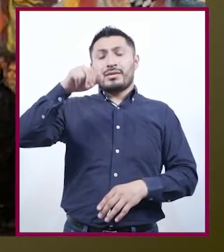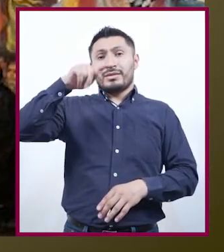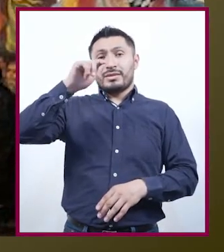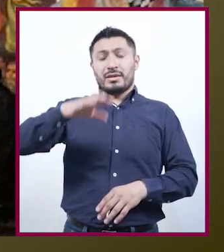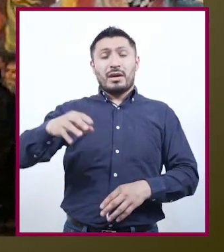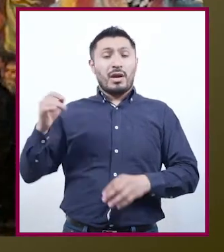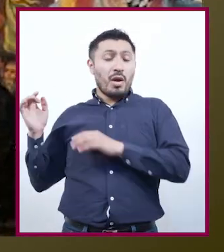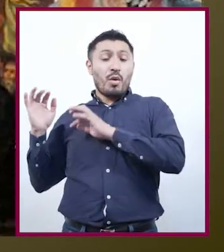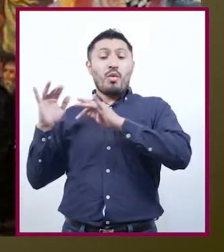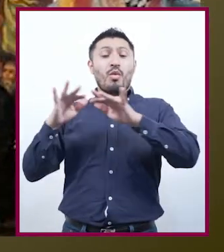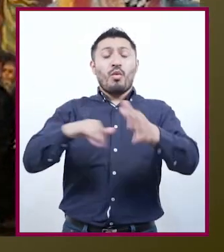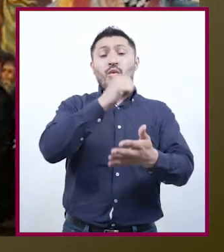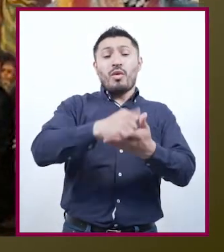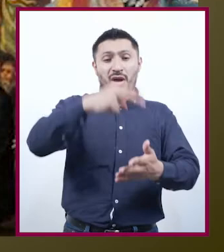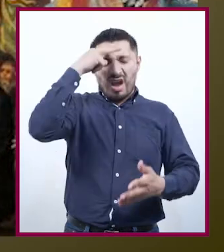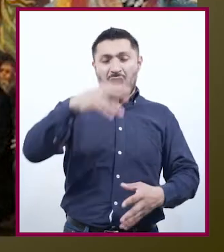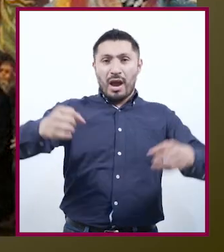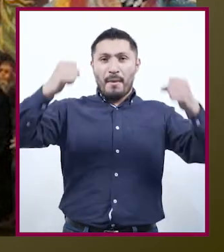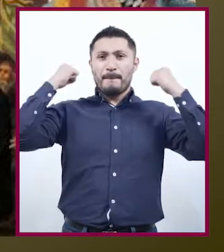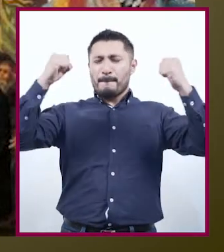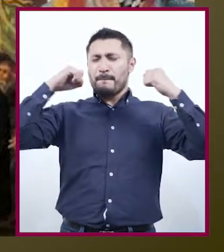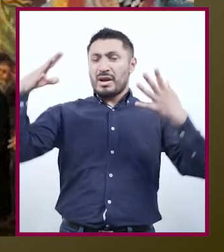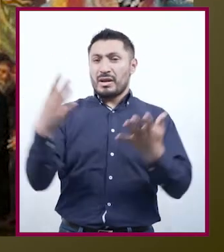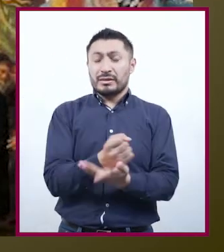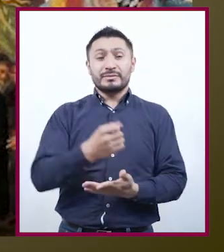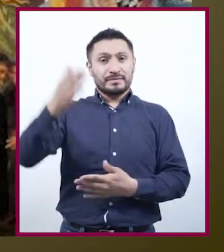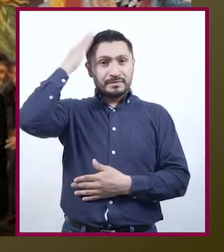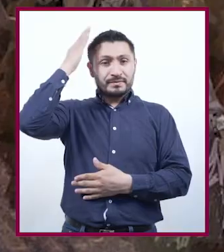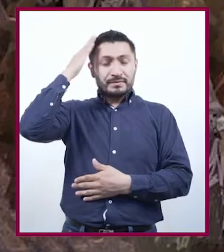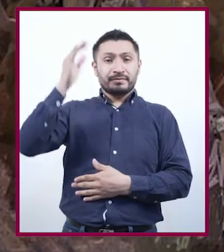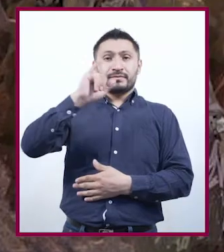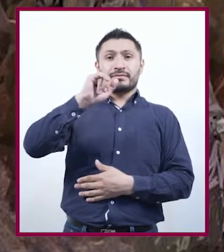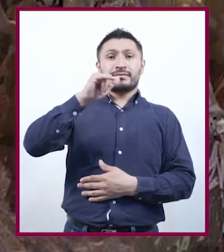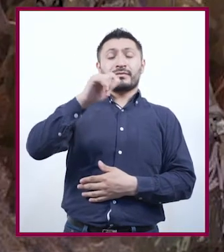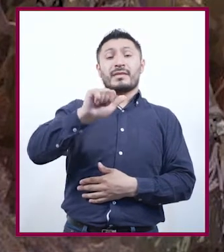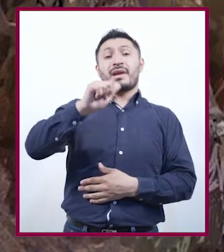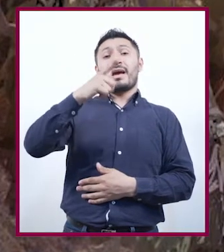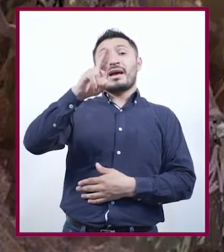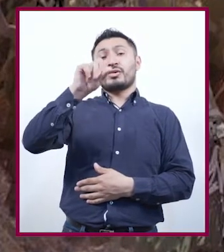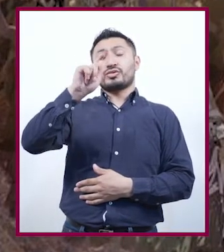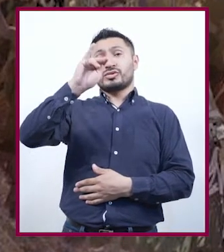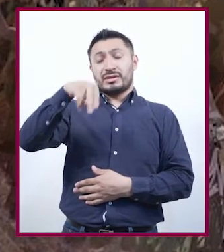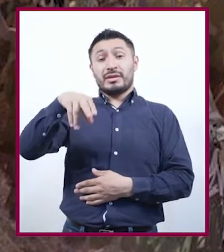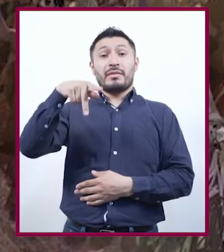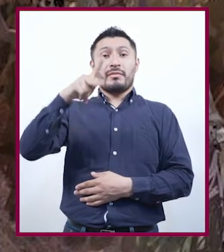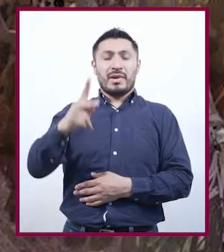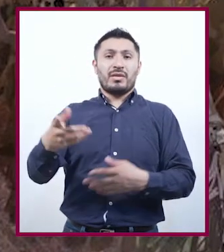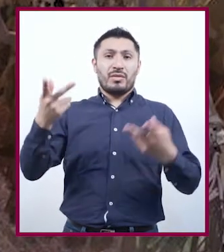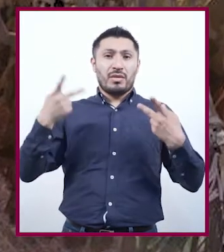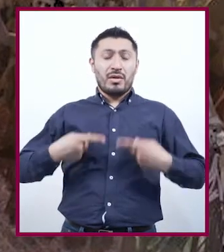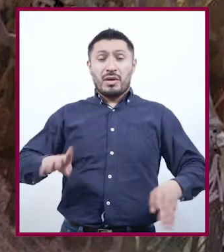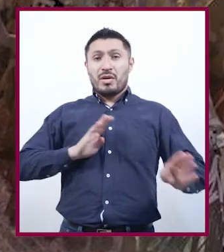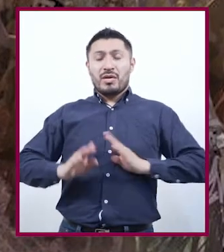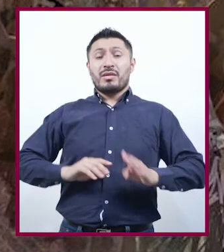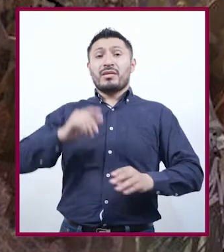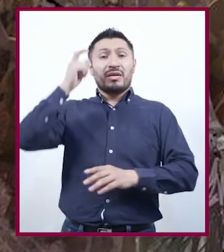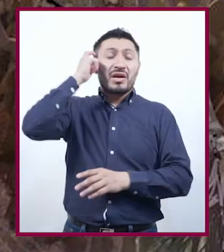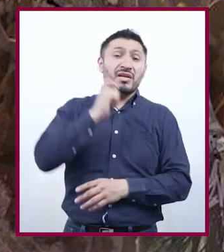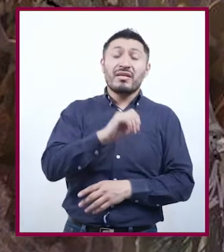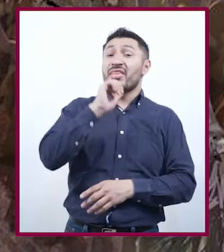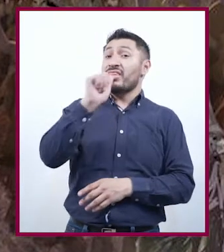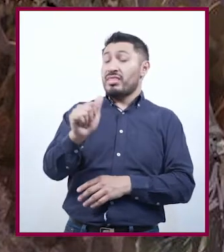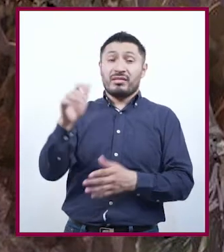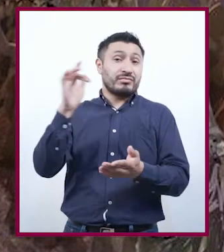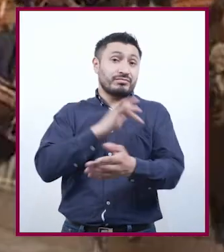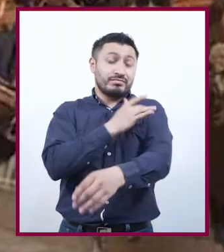ejército Trigarante entra triunfante a la Ciudad de México, encabezado por Agustín de Iturbide, pero sin la presencia de